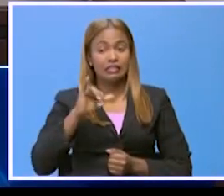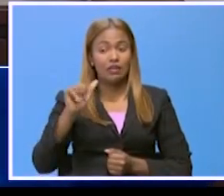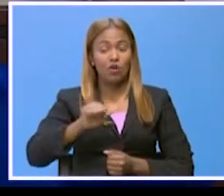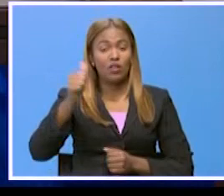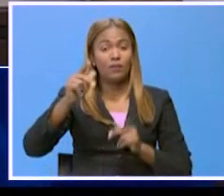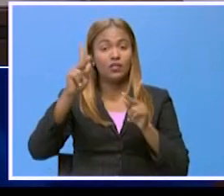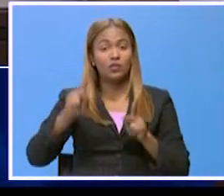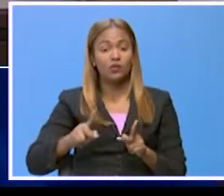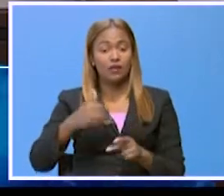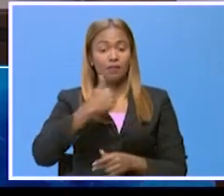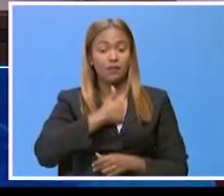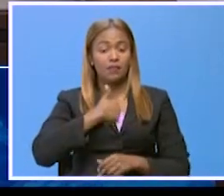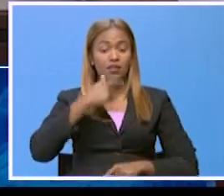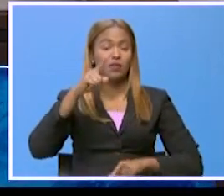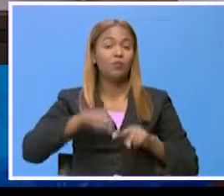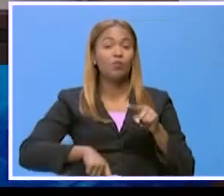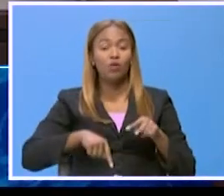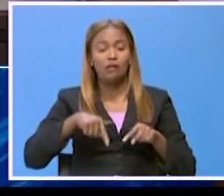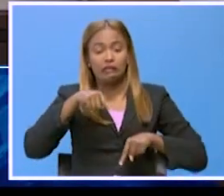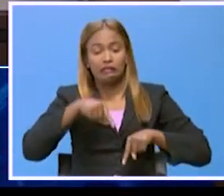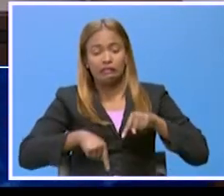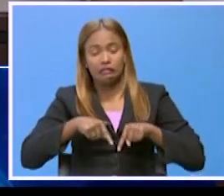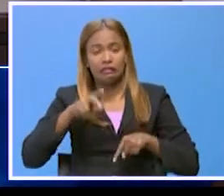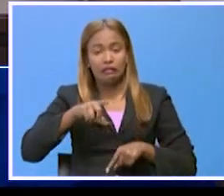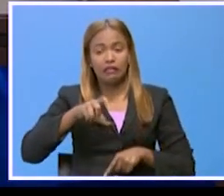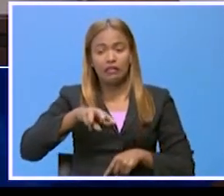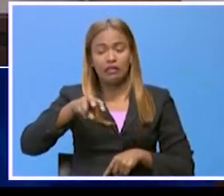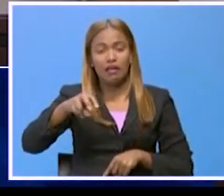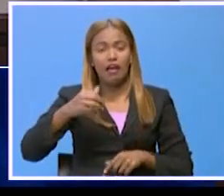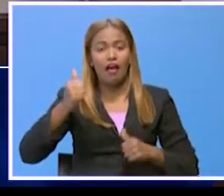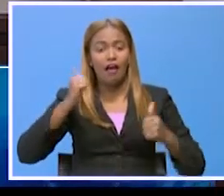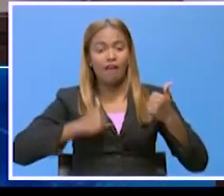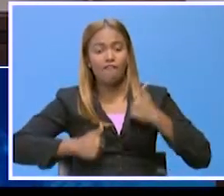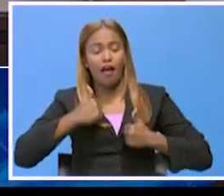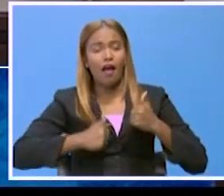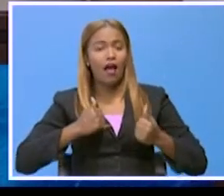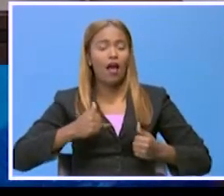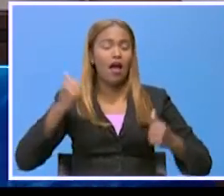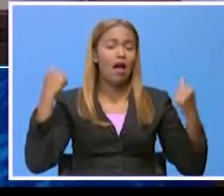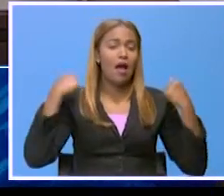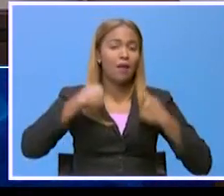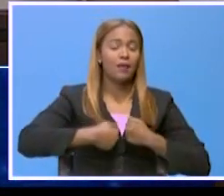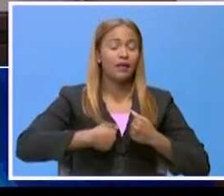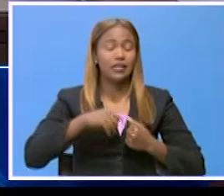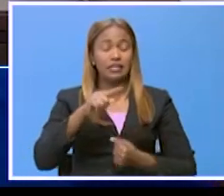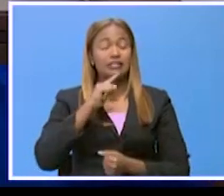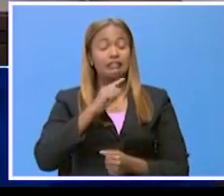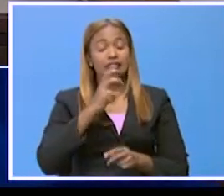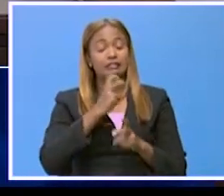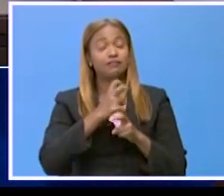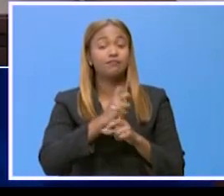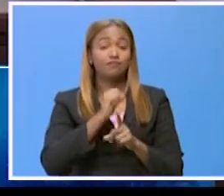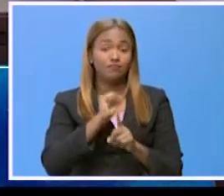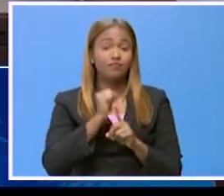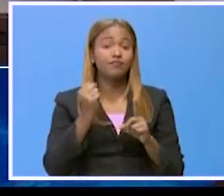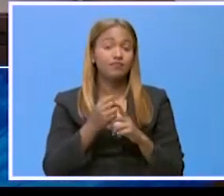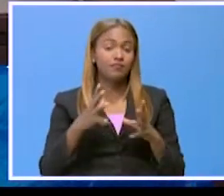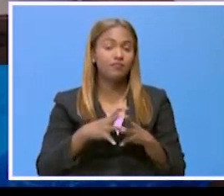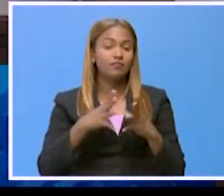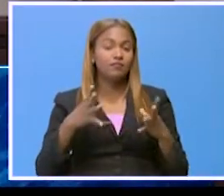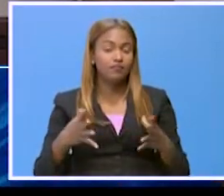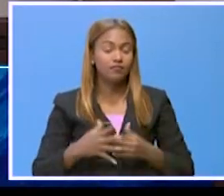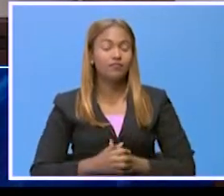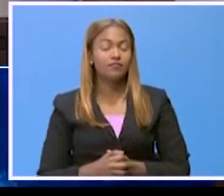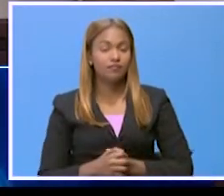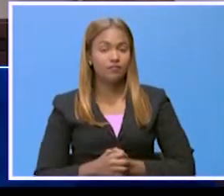porque no tienes fuerzas en las piernas que te ayuden a ir al baño a bañarte a cambiarte eso es una situación bastante difícil